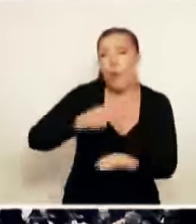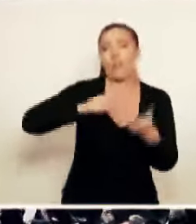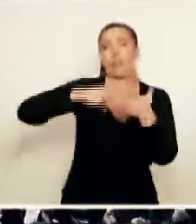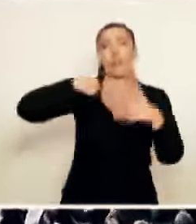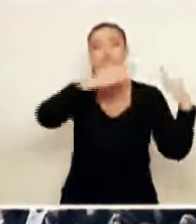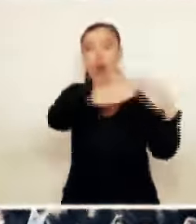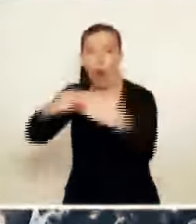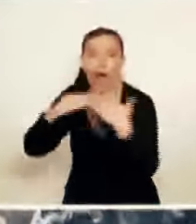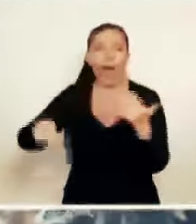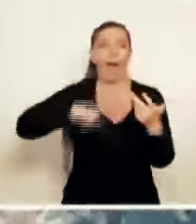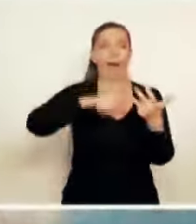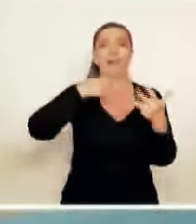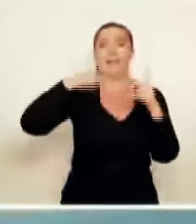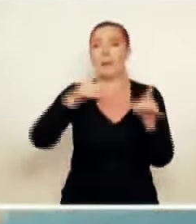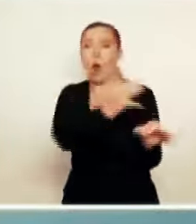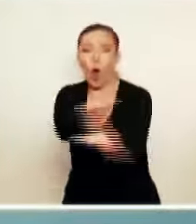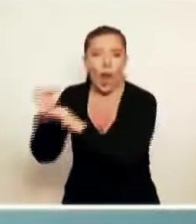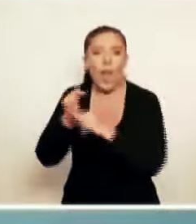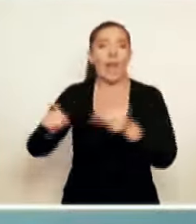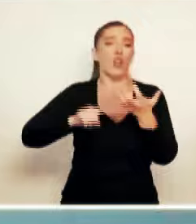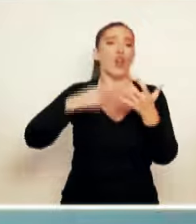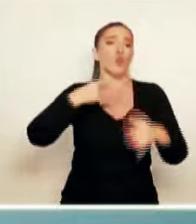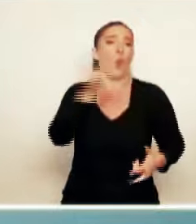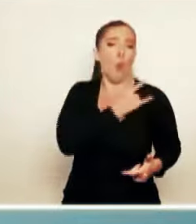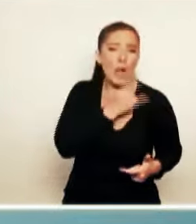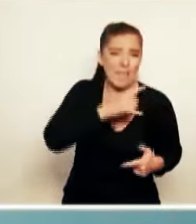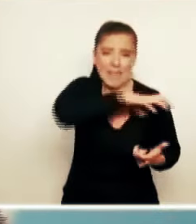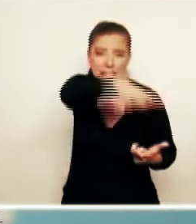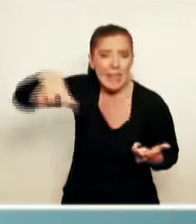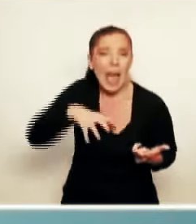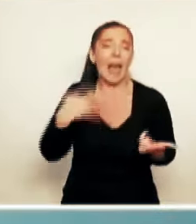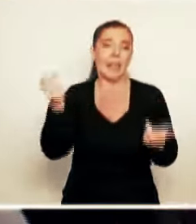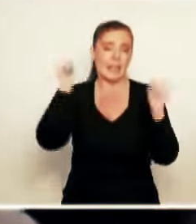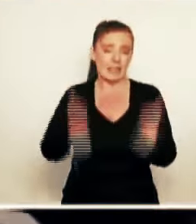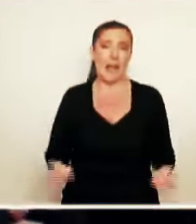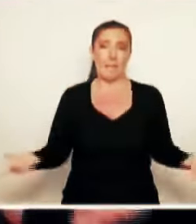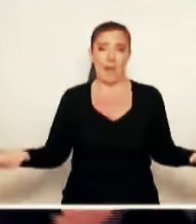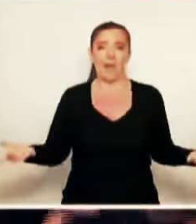hogares, de los colegios, de las universidades.